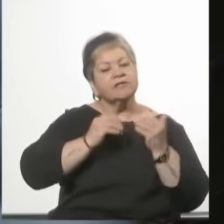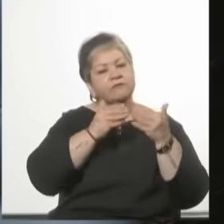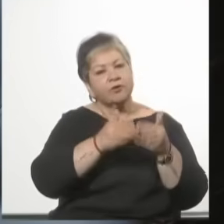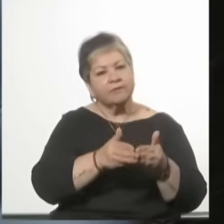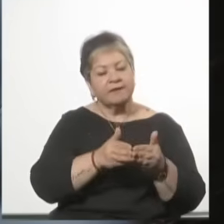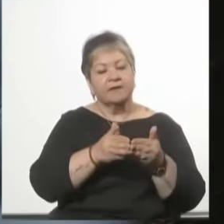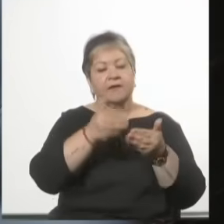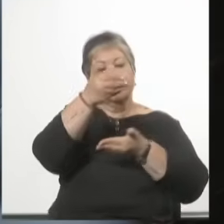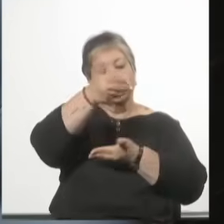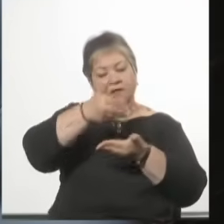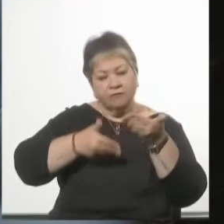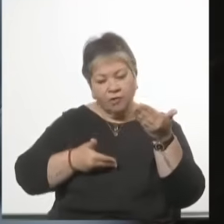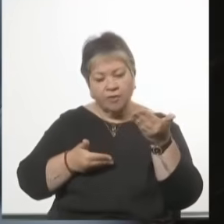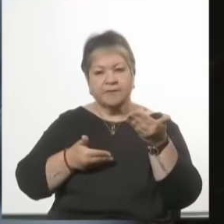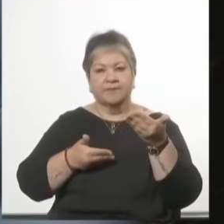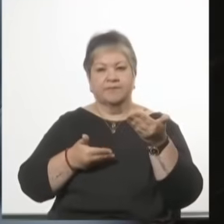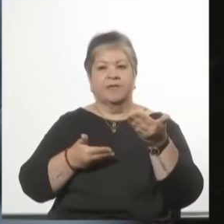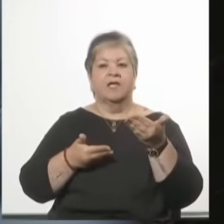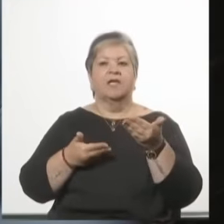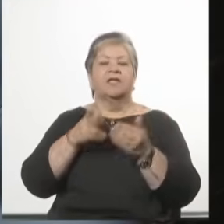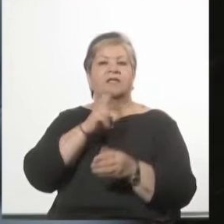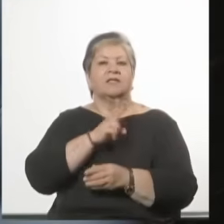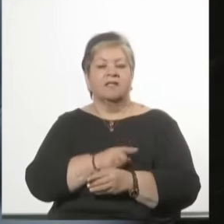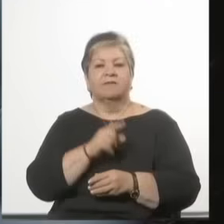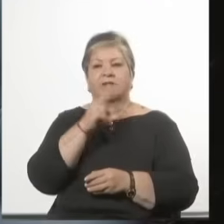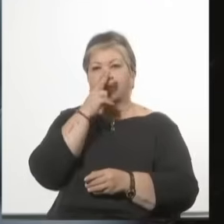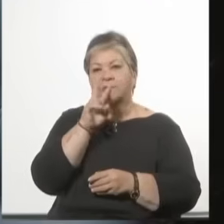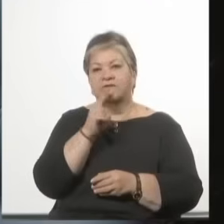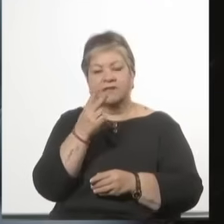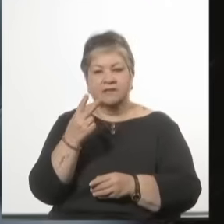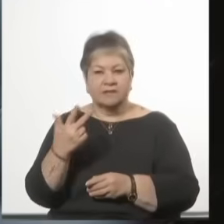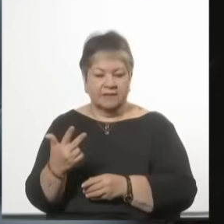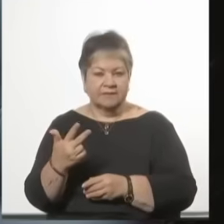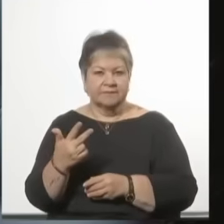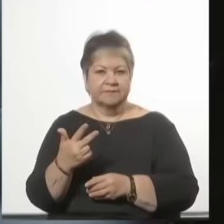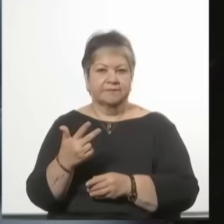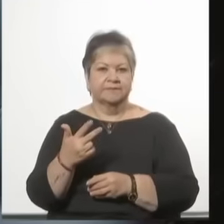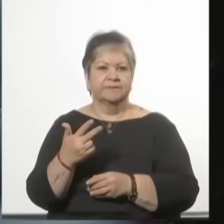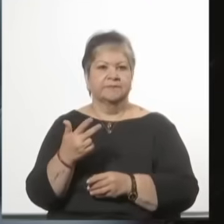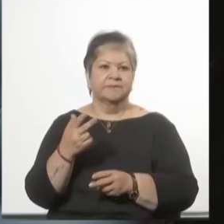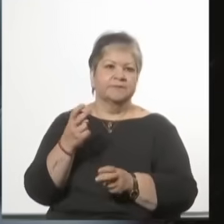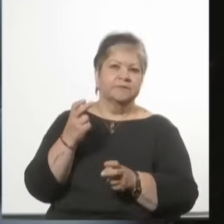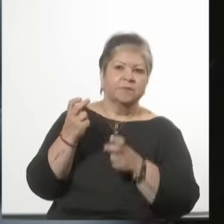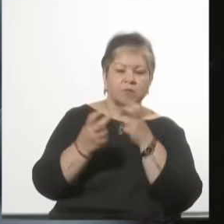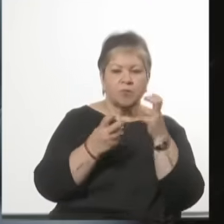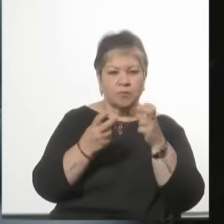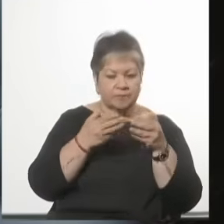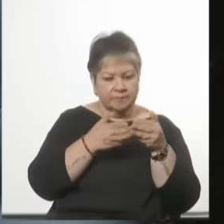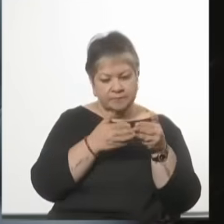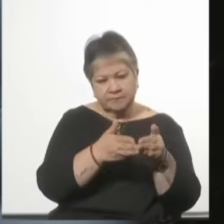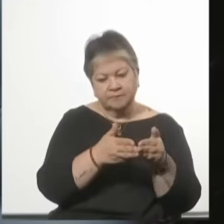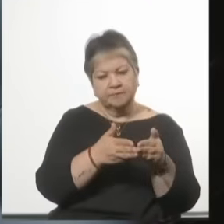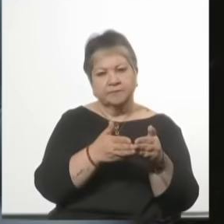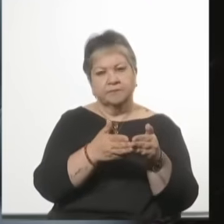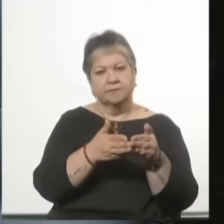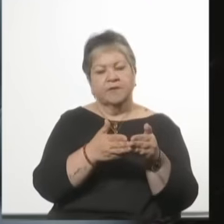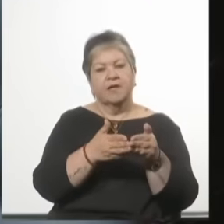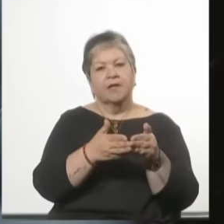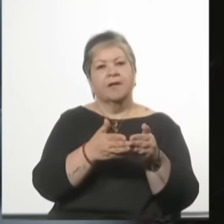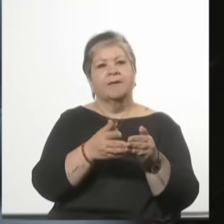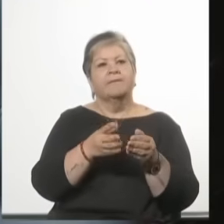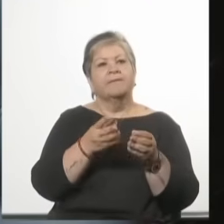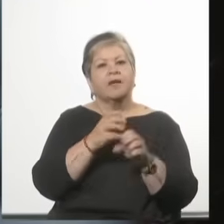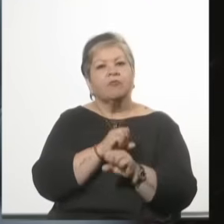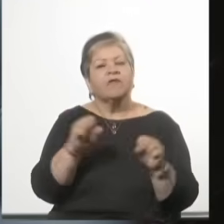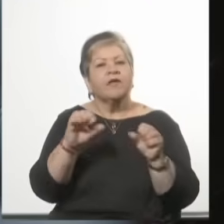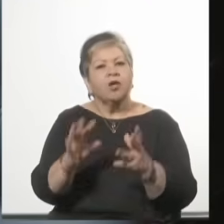enviado, Cardama solicitó en diciembre de 2023 el estudio de una operación de los buques patrulleros para el Ministerio de Defensa Nacional con el objetivo de